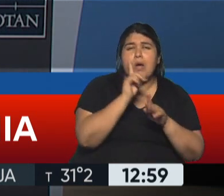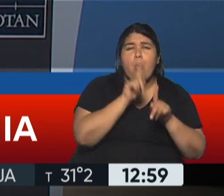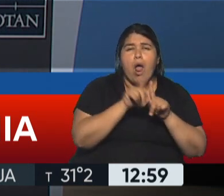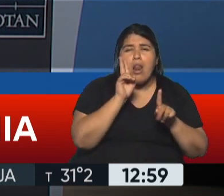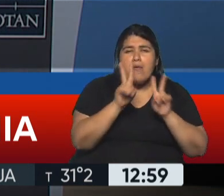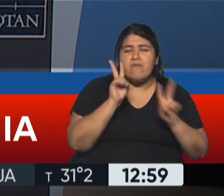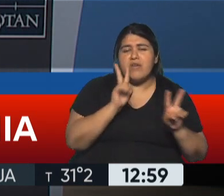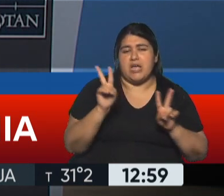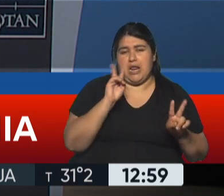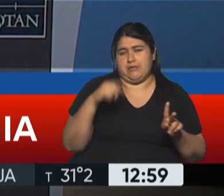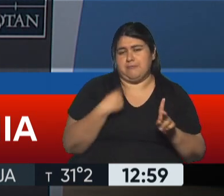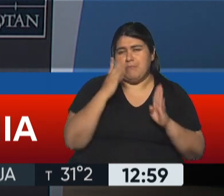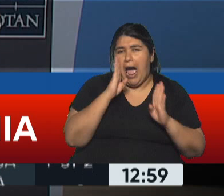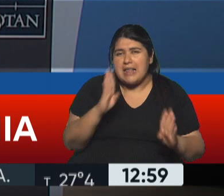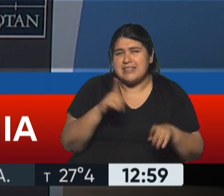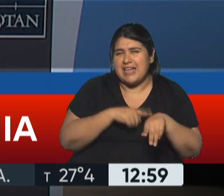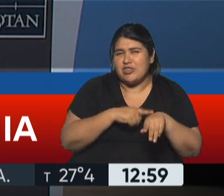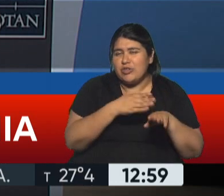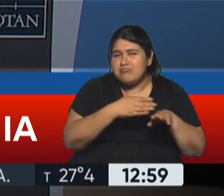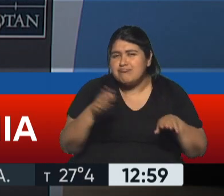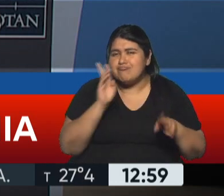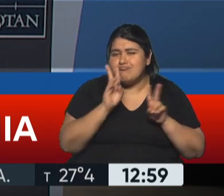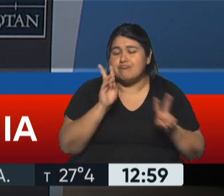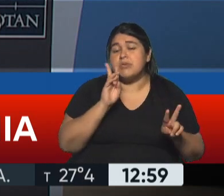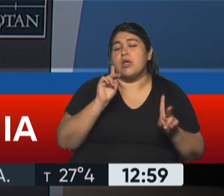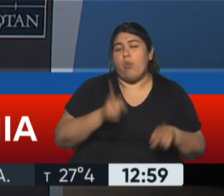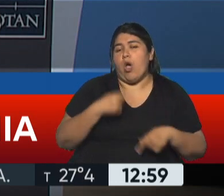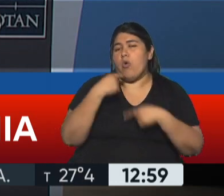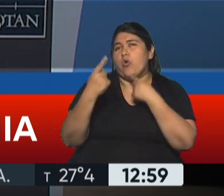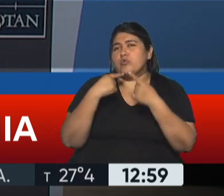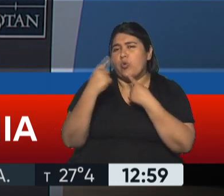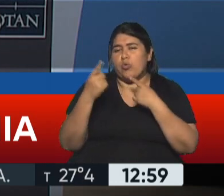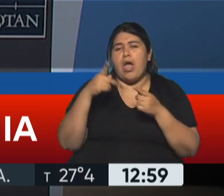very closely, and we continue to consult among allies